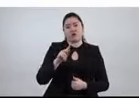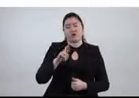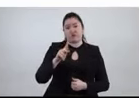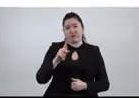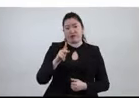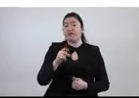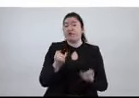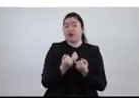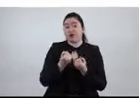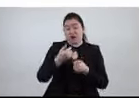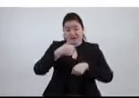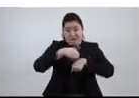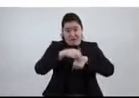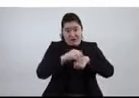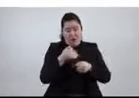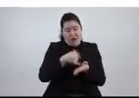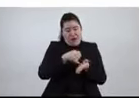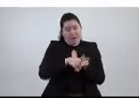y podrán llevarlo.